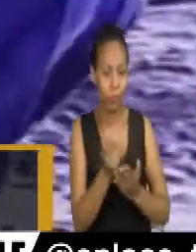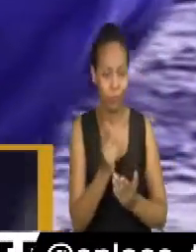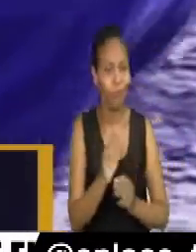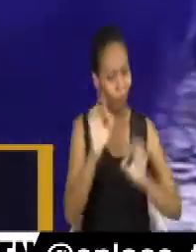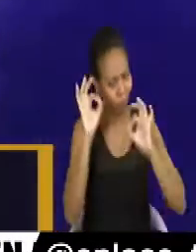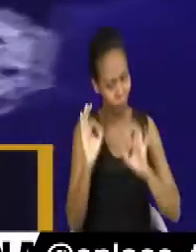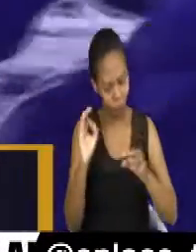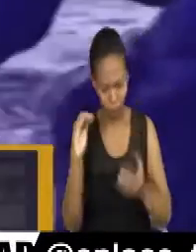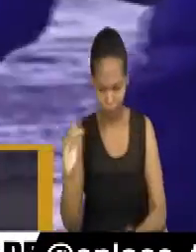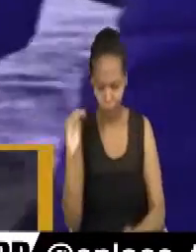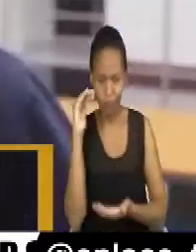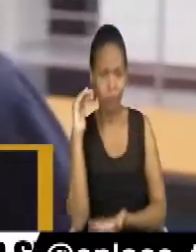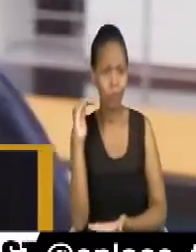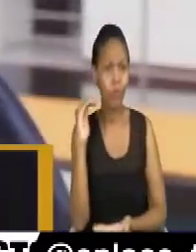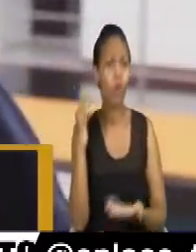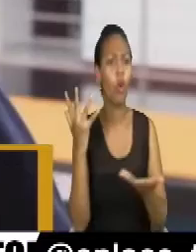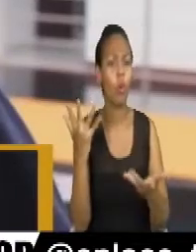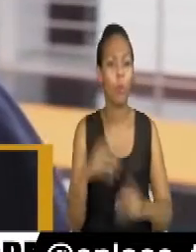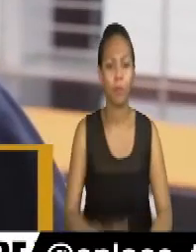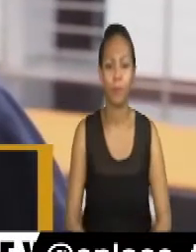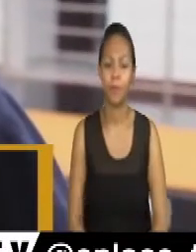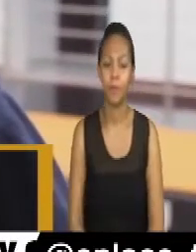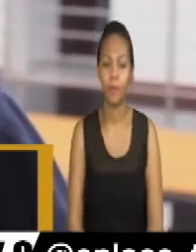gigante naranja. La comunidad